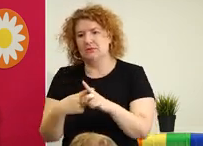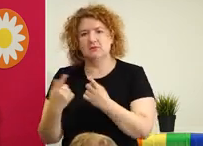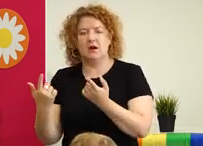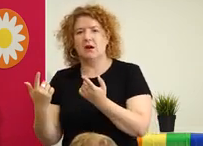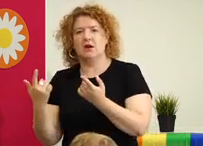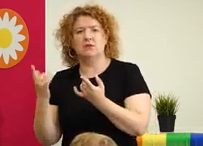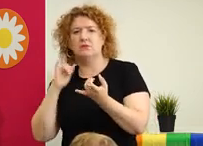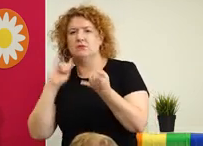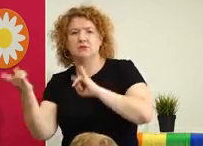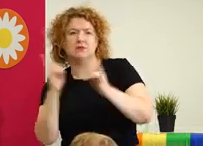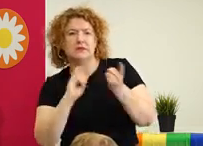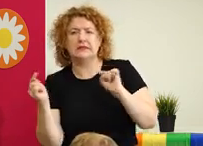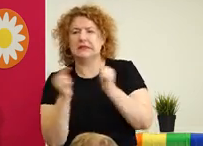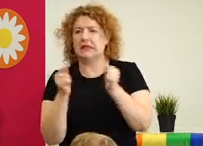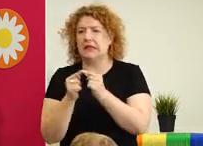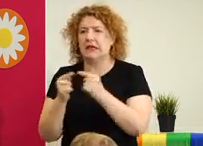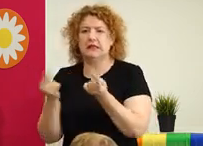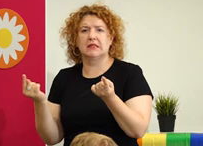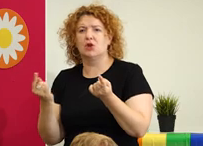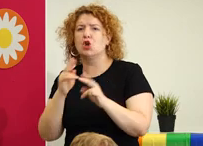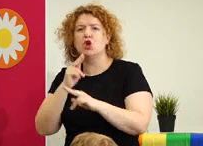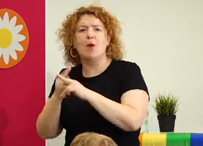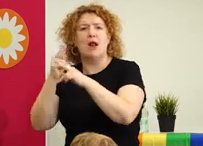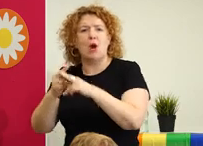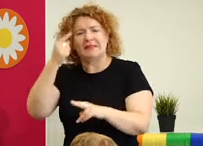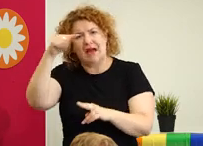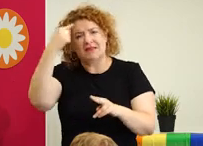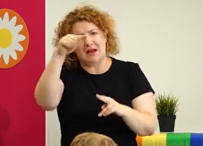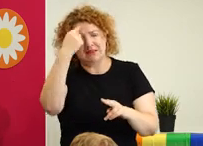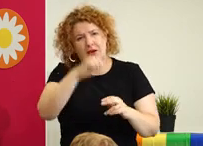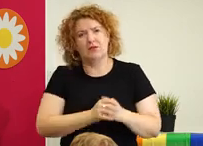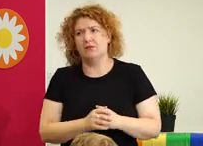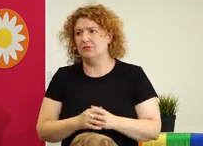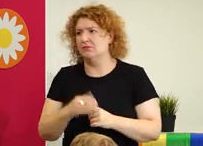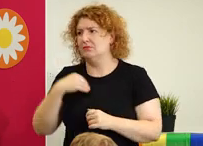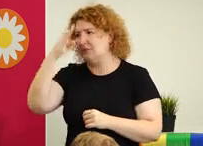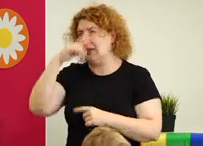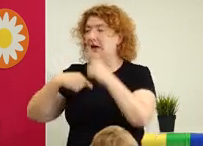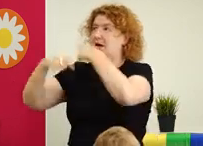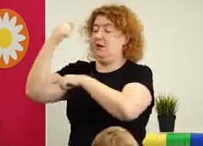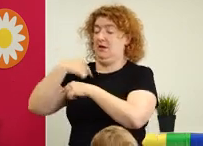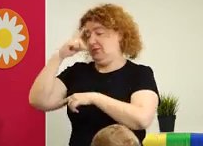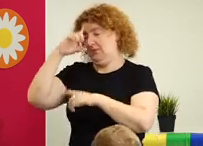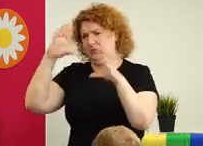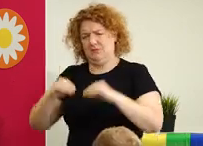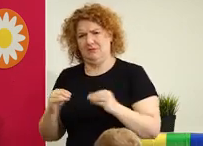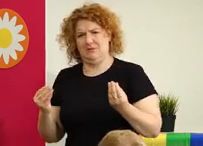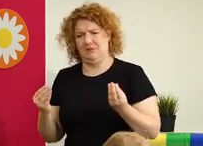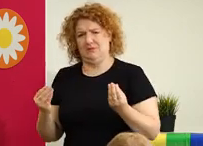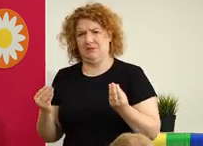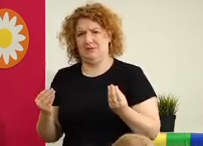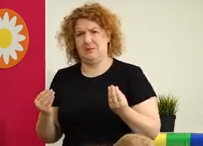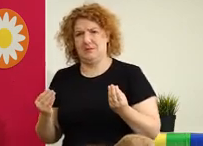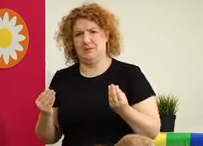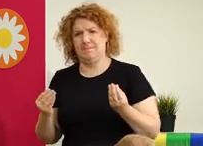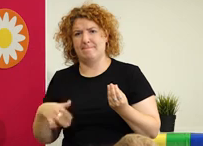llamándose a todos los tíos y las tías por sus nombres, incluso los padres, y yo, ¿pero qué? O sea, ¿no te van a chocar con